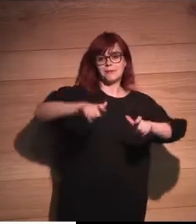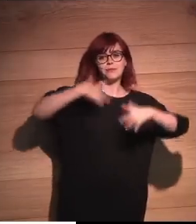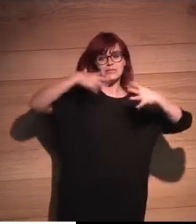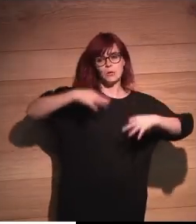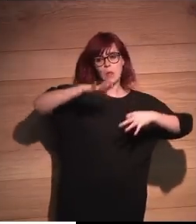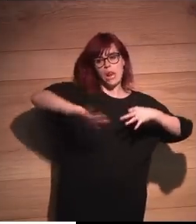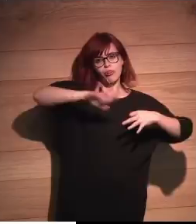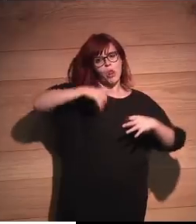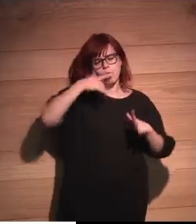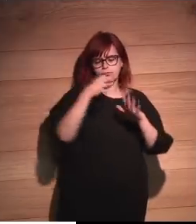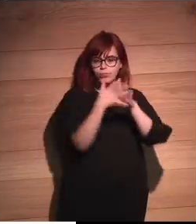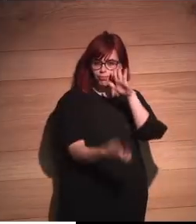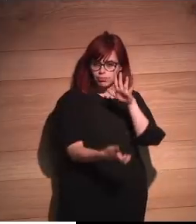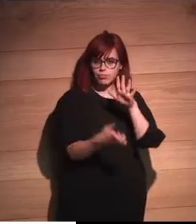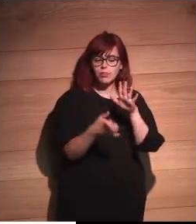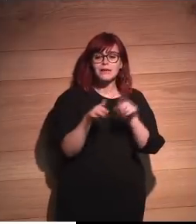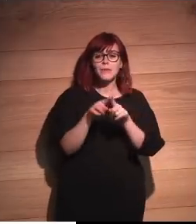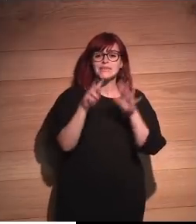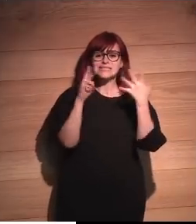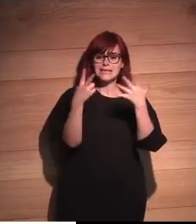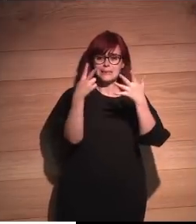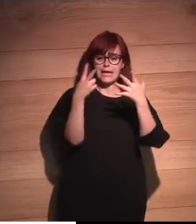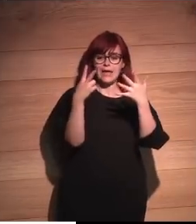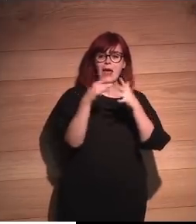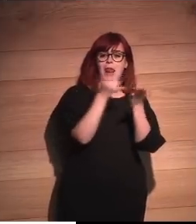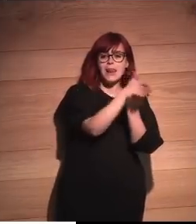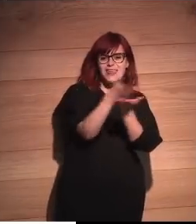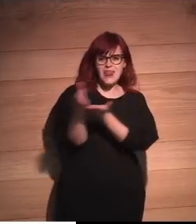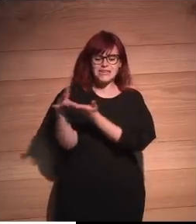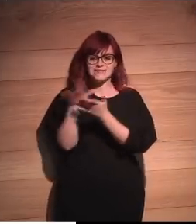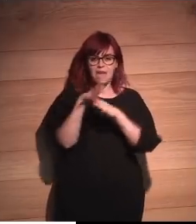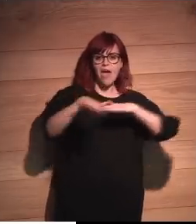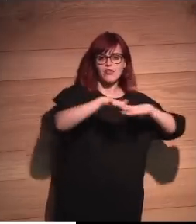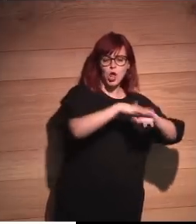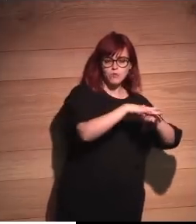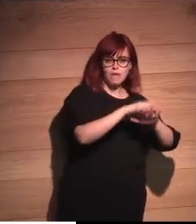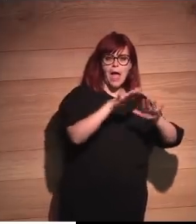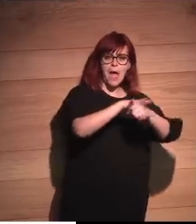de Seguridad Nacional, que tiene 7 líneas de acción para hacer frente